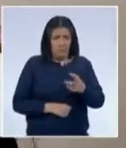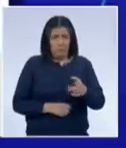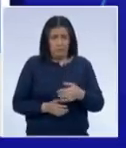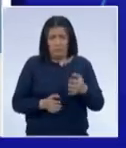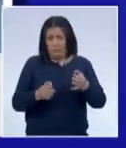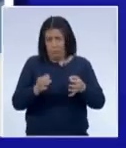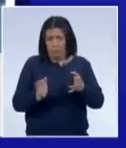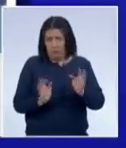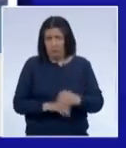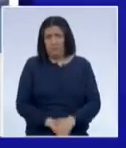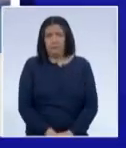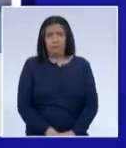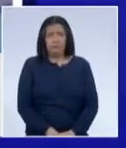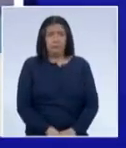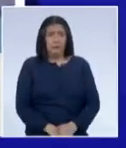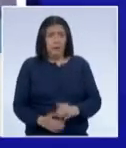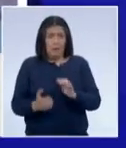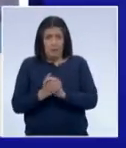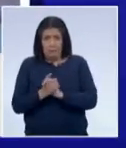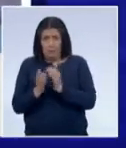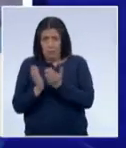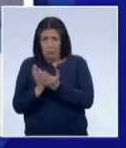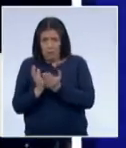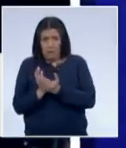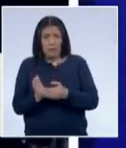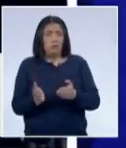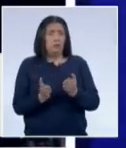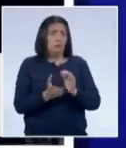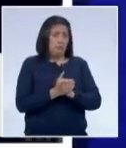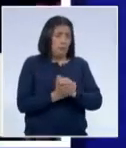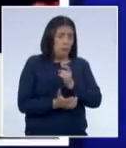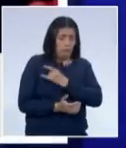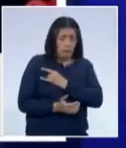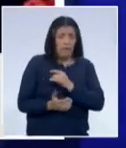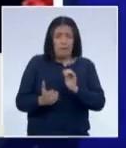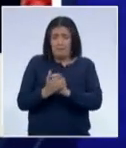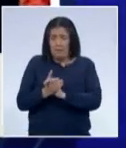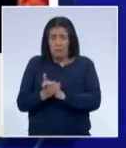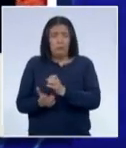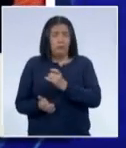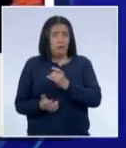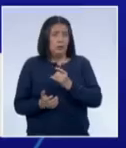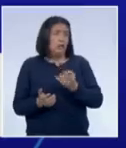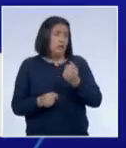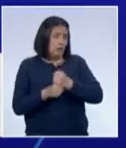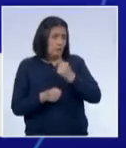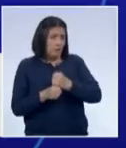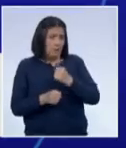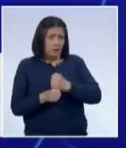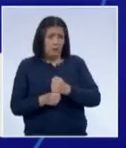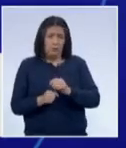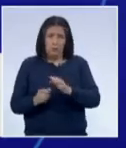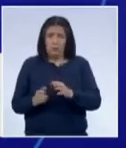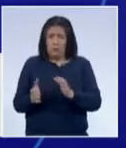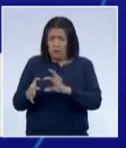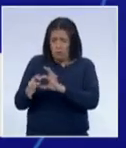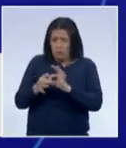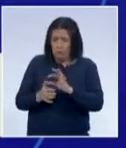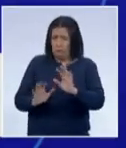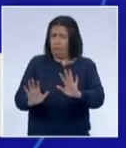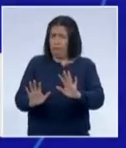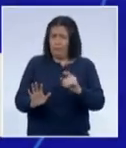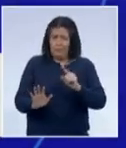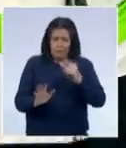justa amigos del colegio universidad y trabajo se unen para pedir que no se estigmatice al